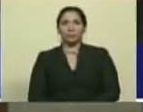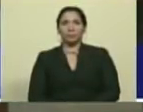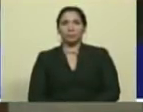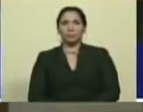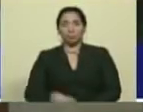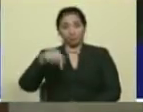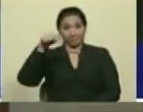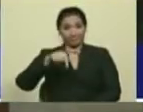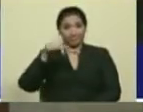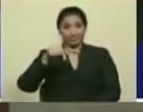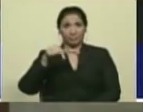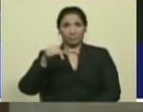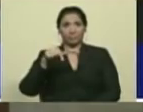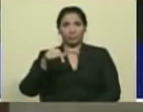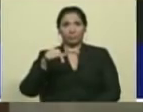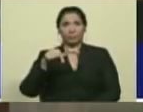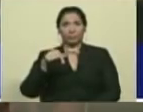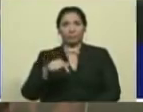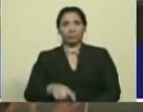esta